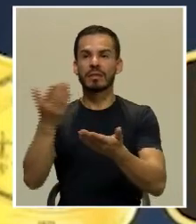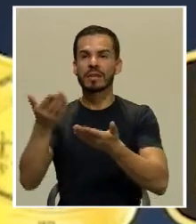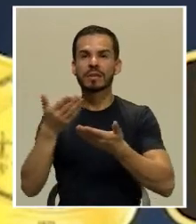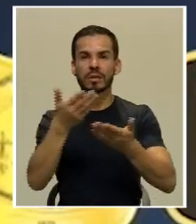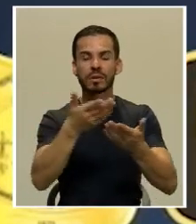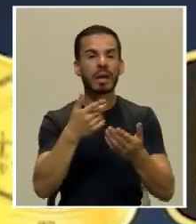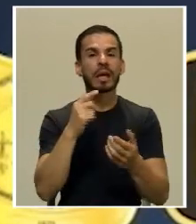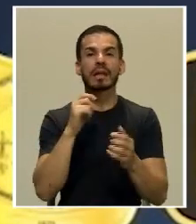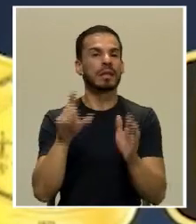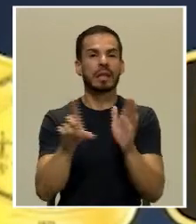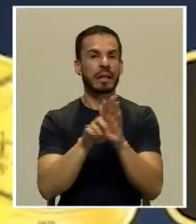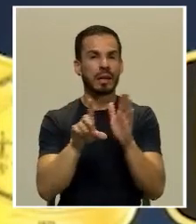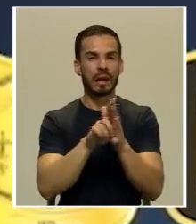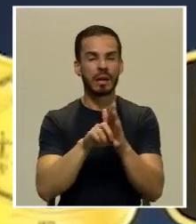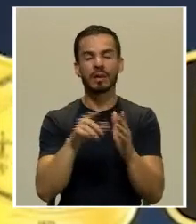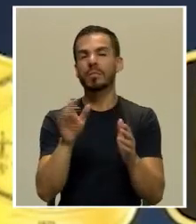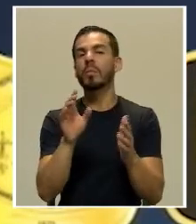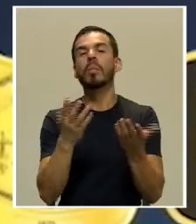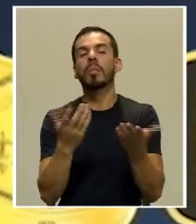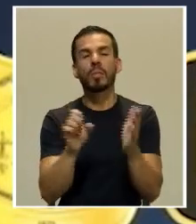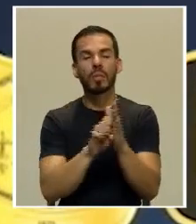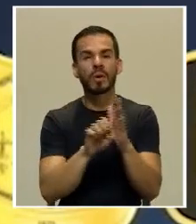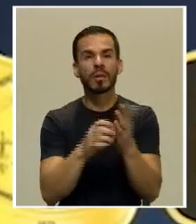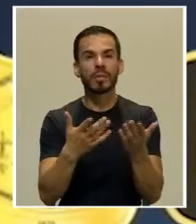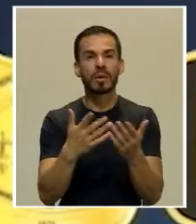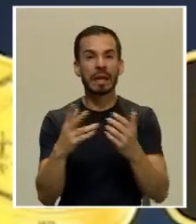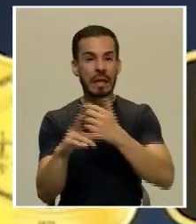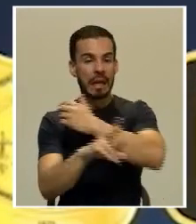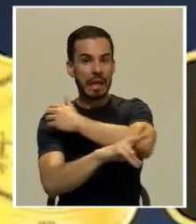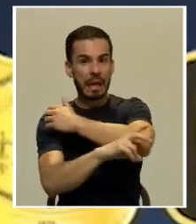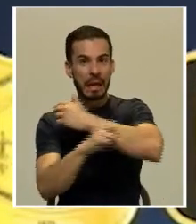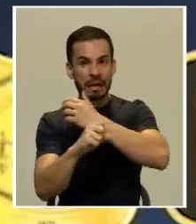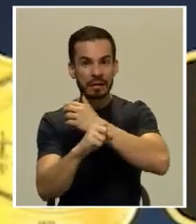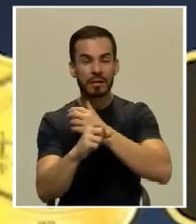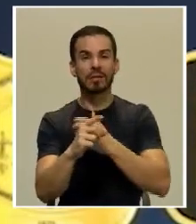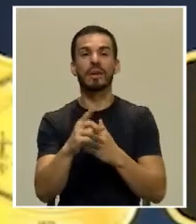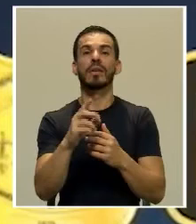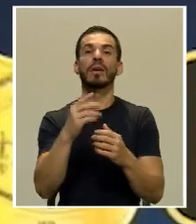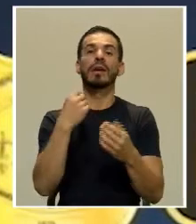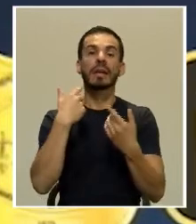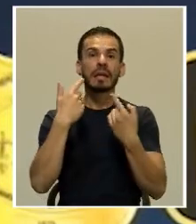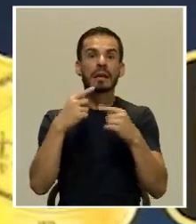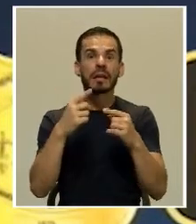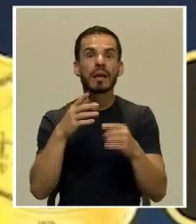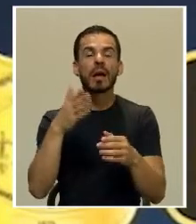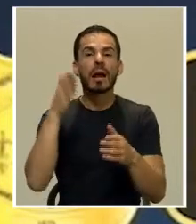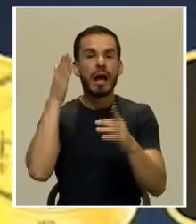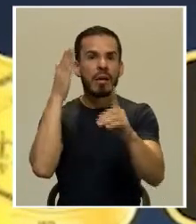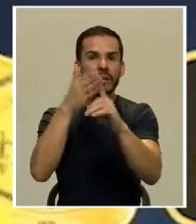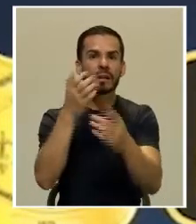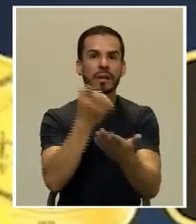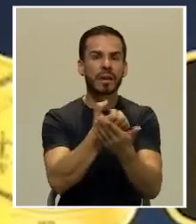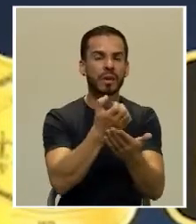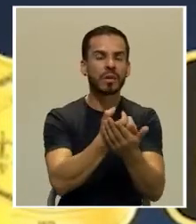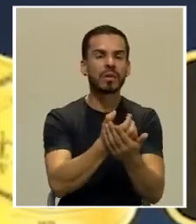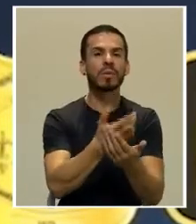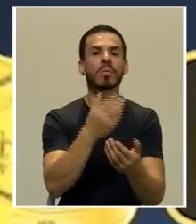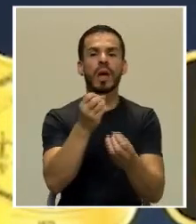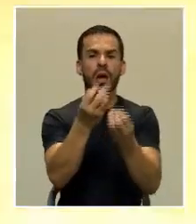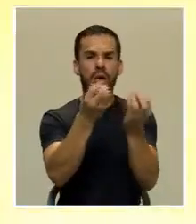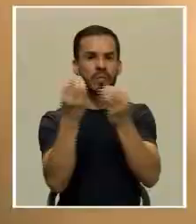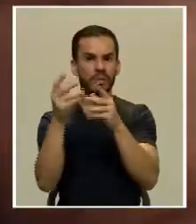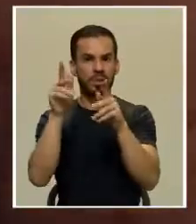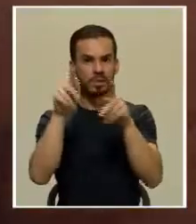de carácter ilícito. Más concretamente, estafar, defraudar y provocar perjuicio económico a